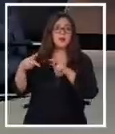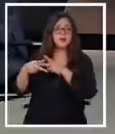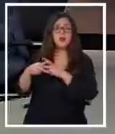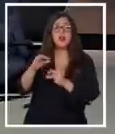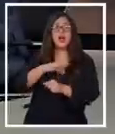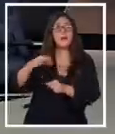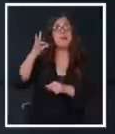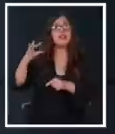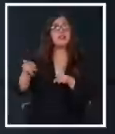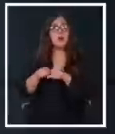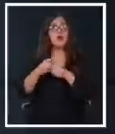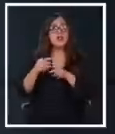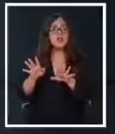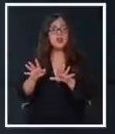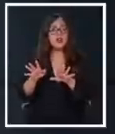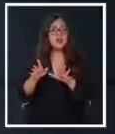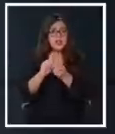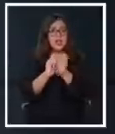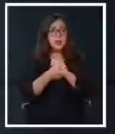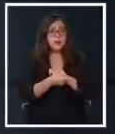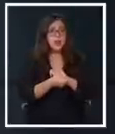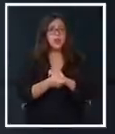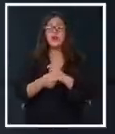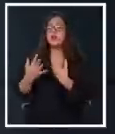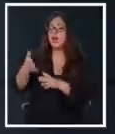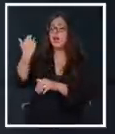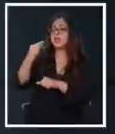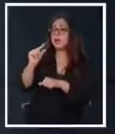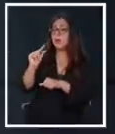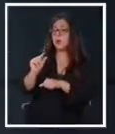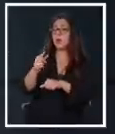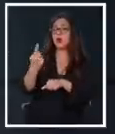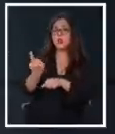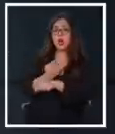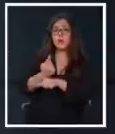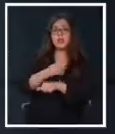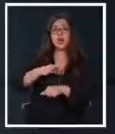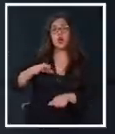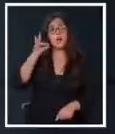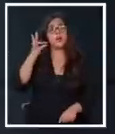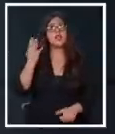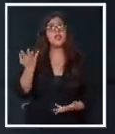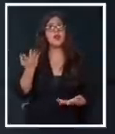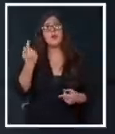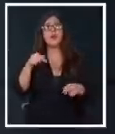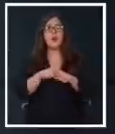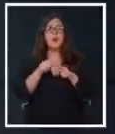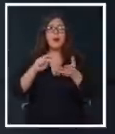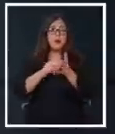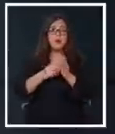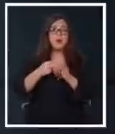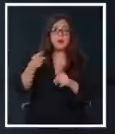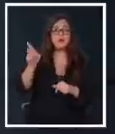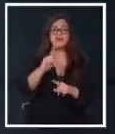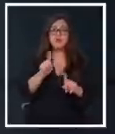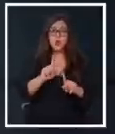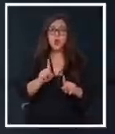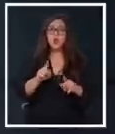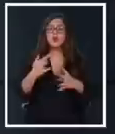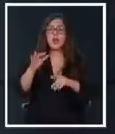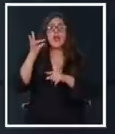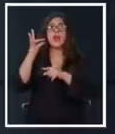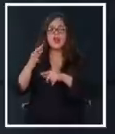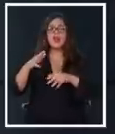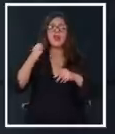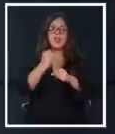mira yo estaba recién con la ministra estábamos conversando entre cinco nietos y yo no voy a polemizar con la ministra de la ministra ya lo he señalado está trabajando intensamente